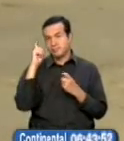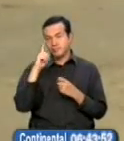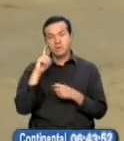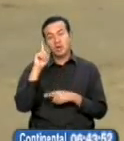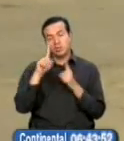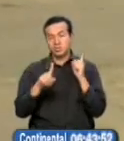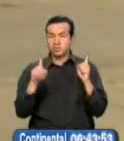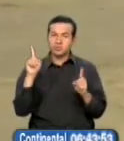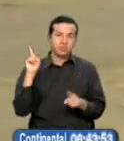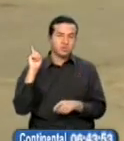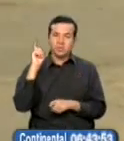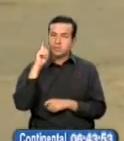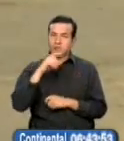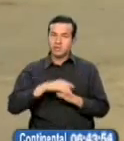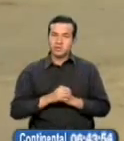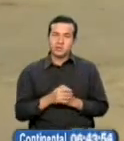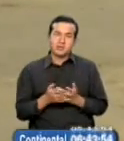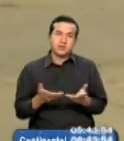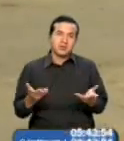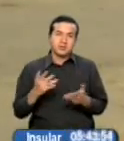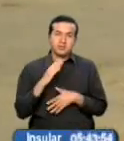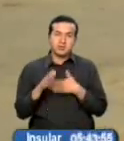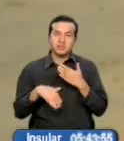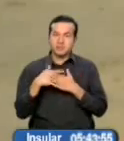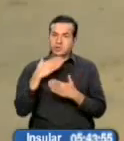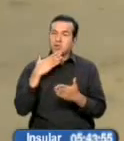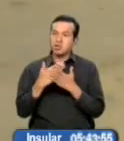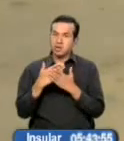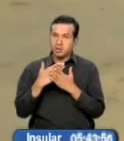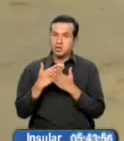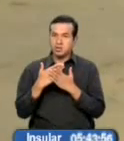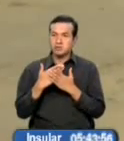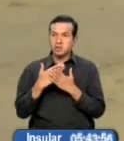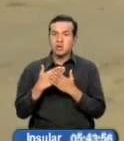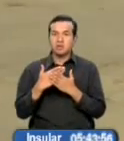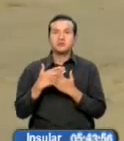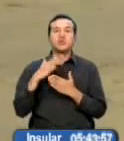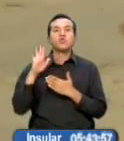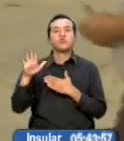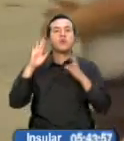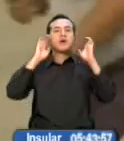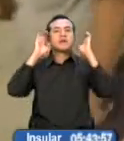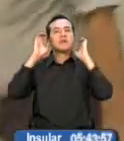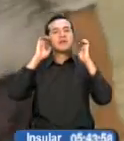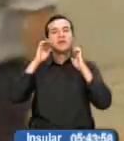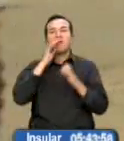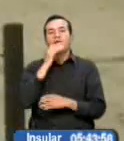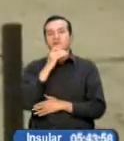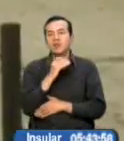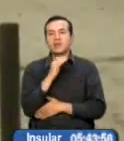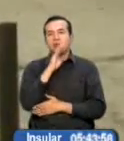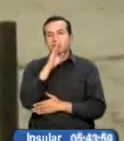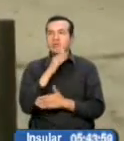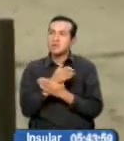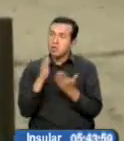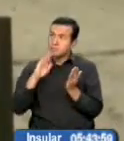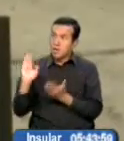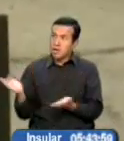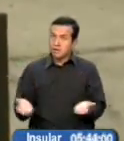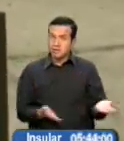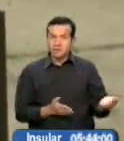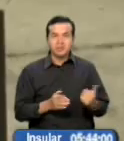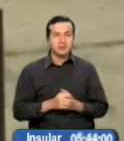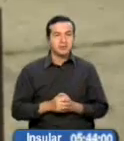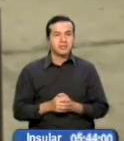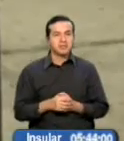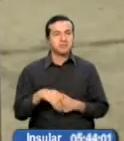no siempre se puede. Y bueno, eso todo gracias a la política de Fidel Castro, ¿no?, que nos ha abierto los brazos. Bueno, lo veo muy bien, ya